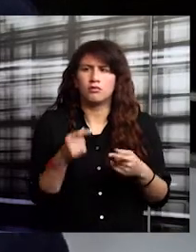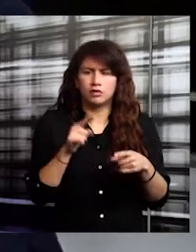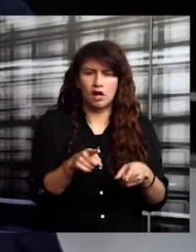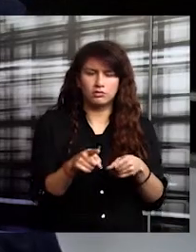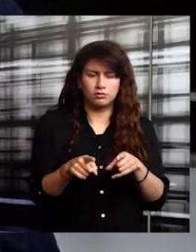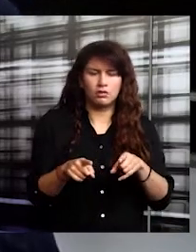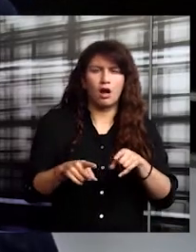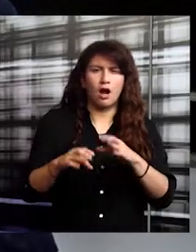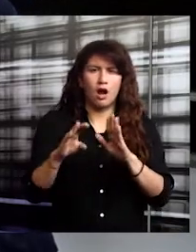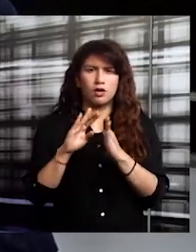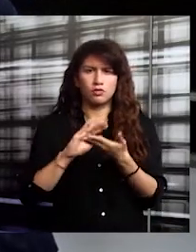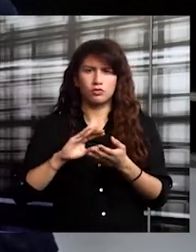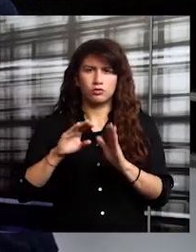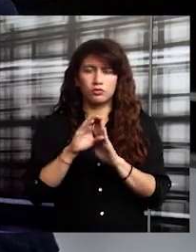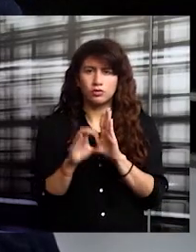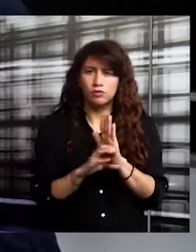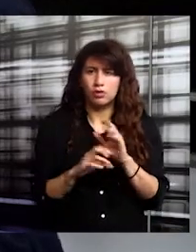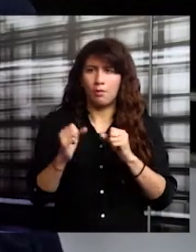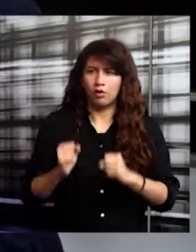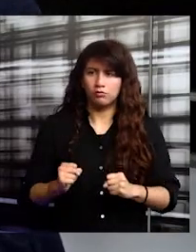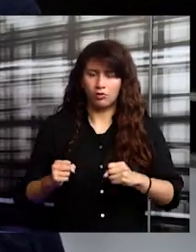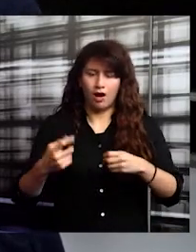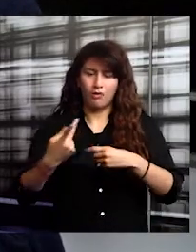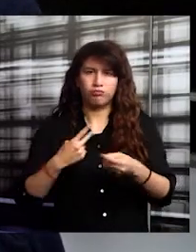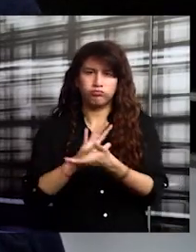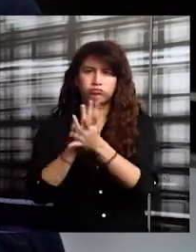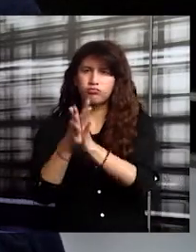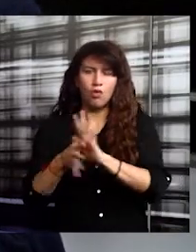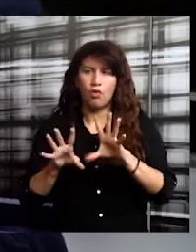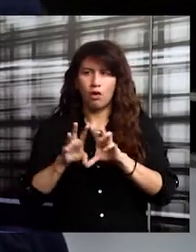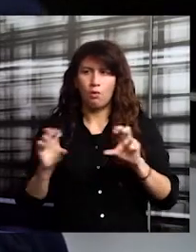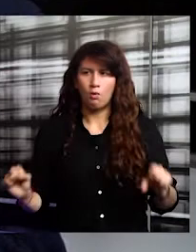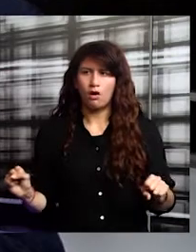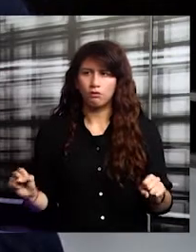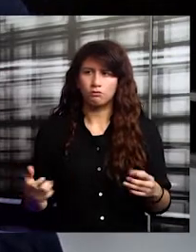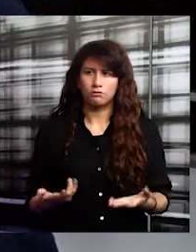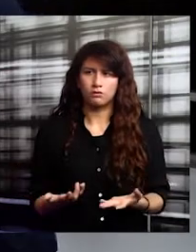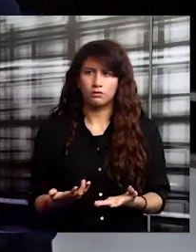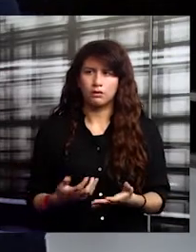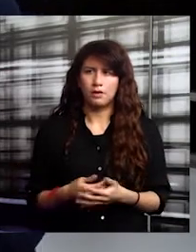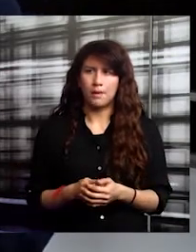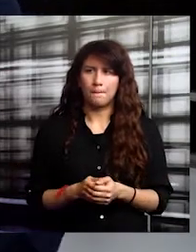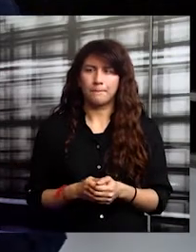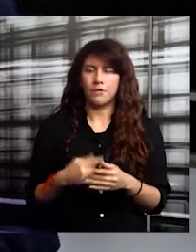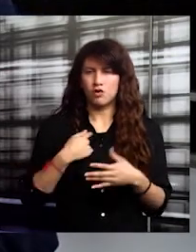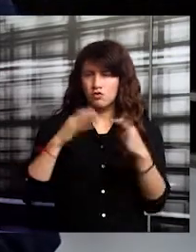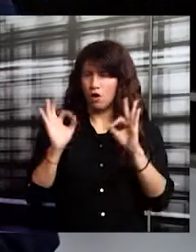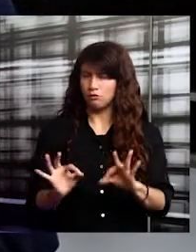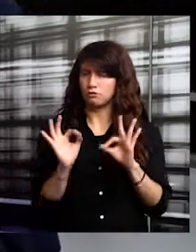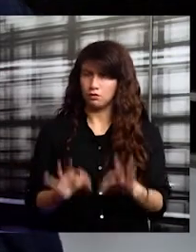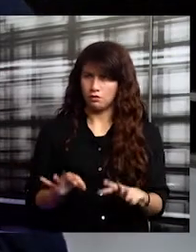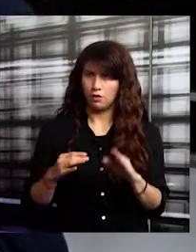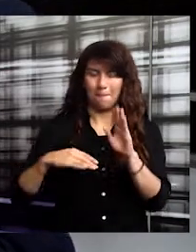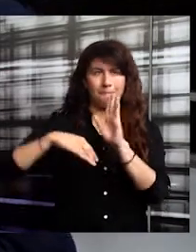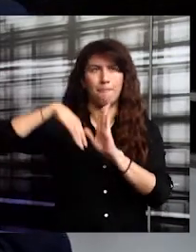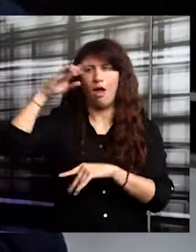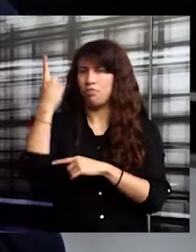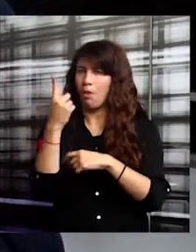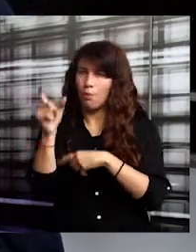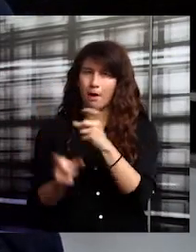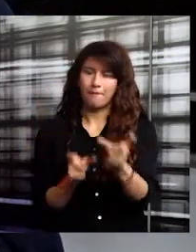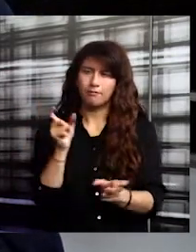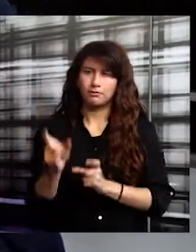de todos los sectores. Y yo le aseguro que más de alguien en las manifestaciones no está por cambiar